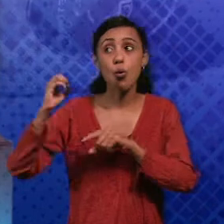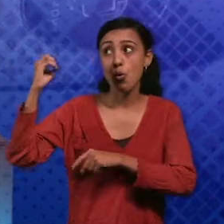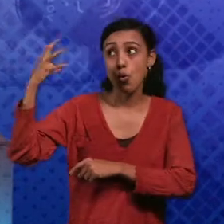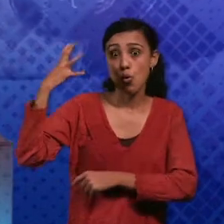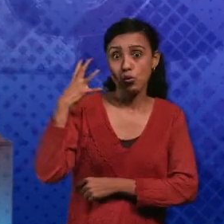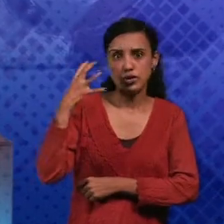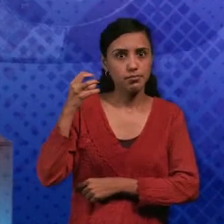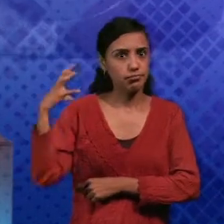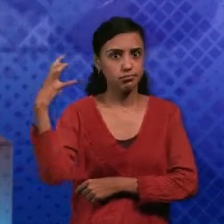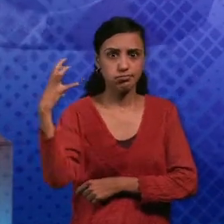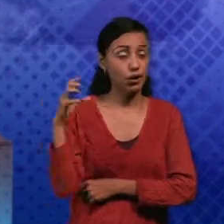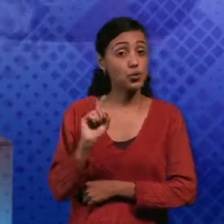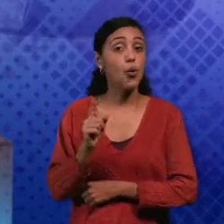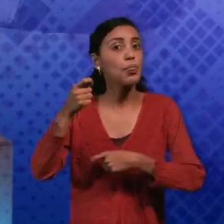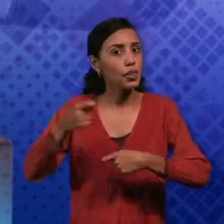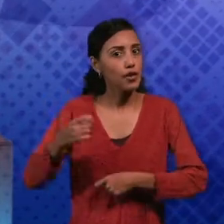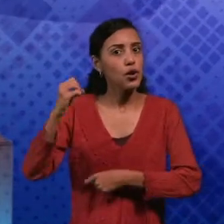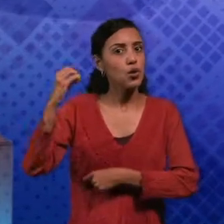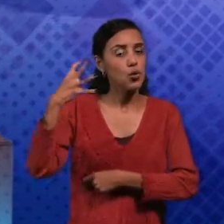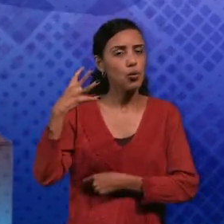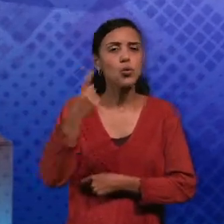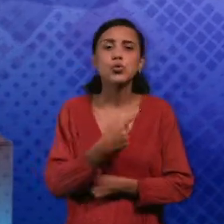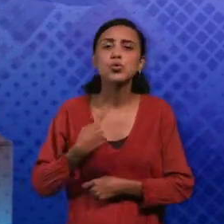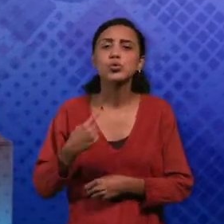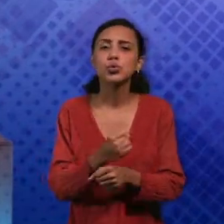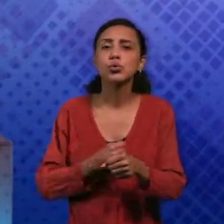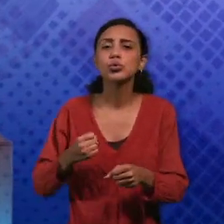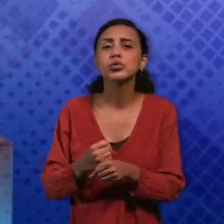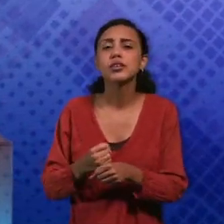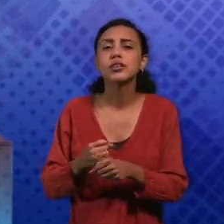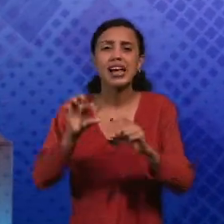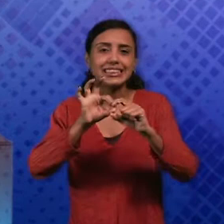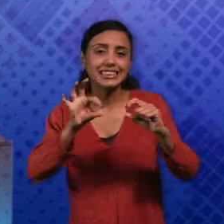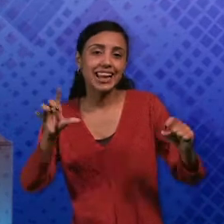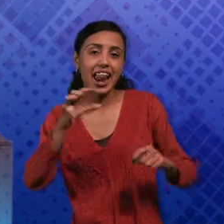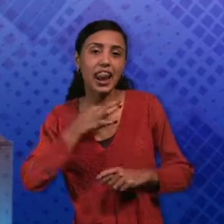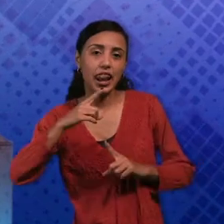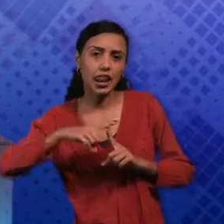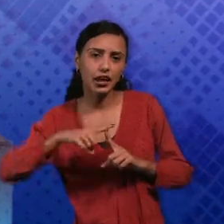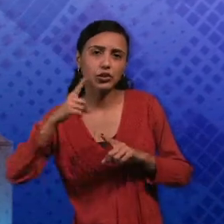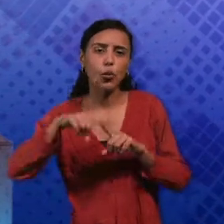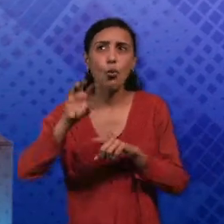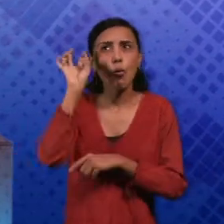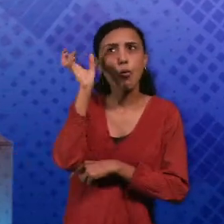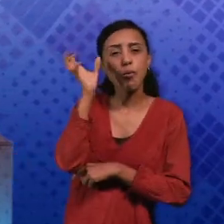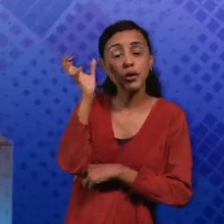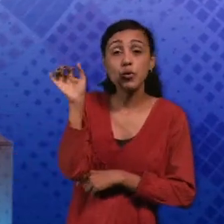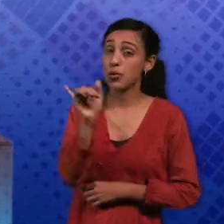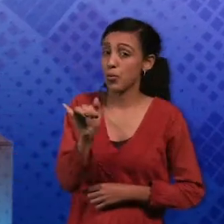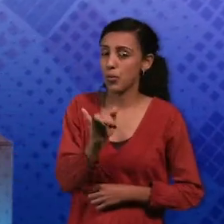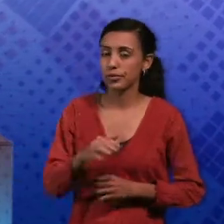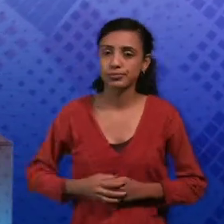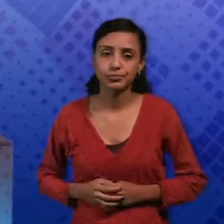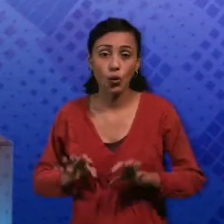Las luces no deben moverse. Debemos usar preferiblemente luces LED, halógenos o bombillos incandescentes. Los